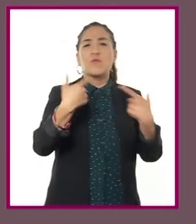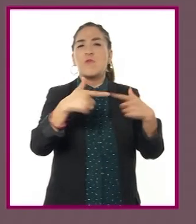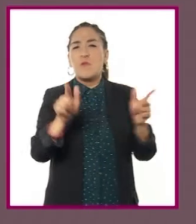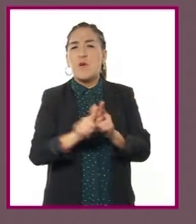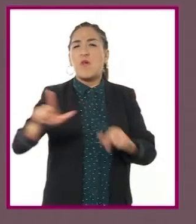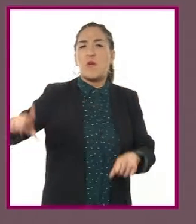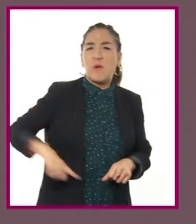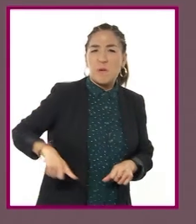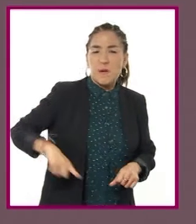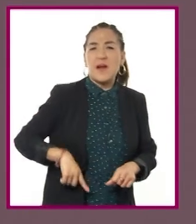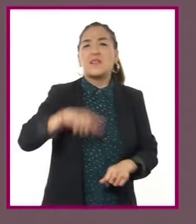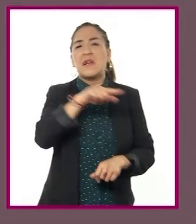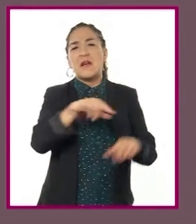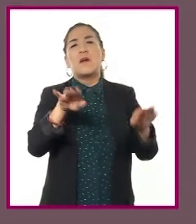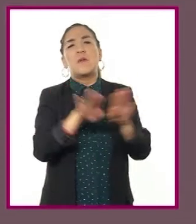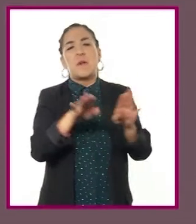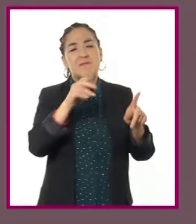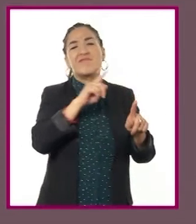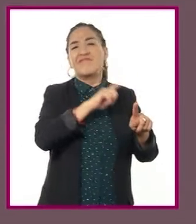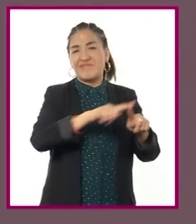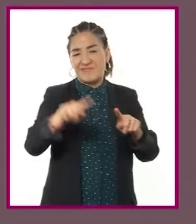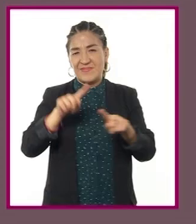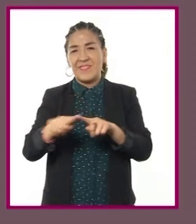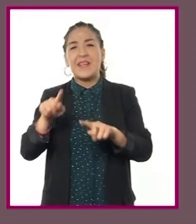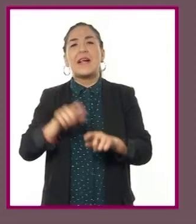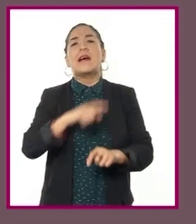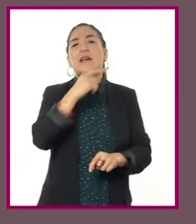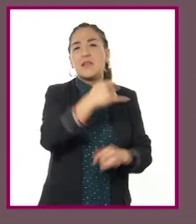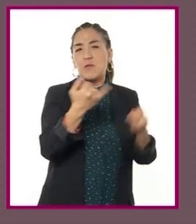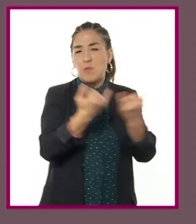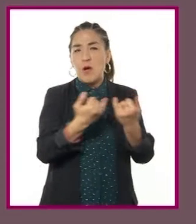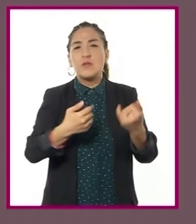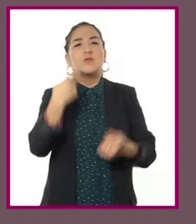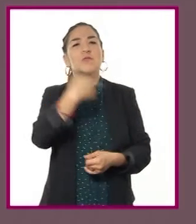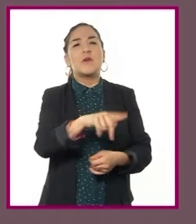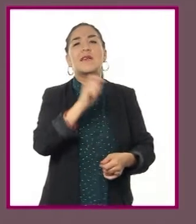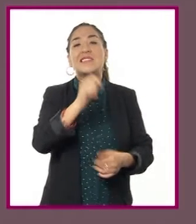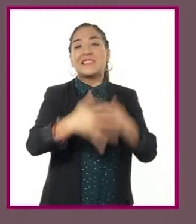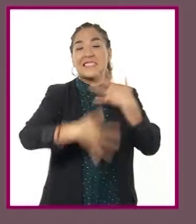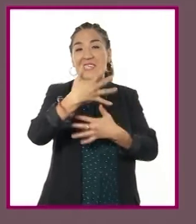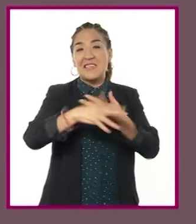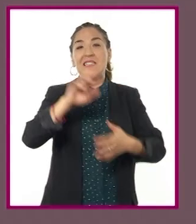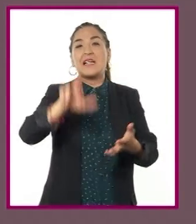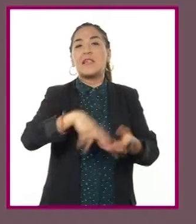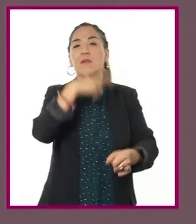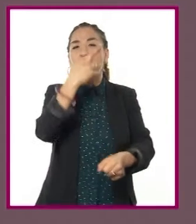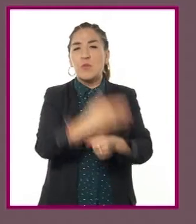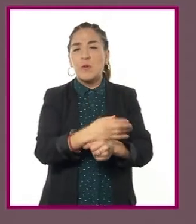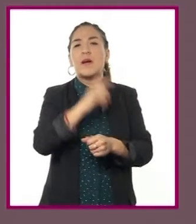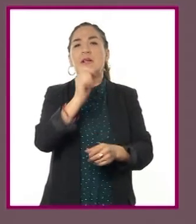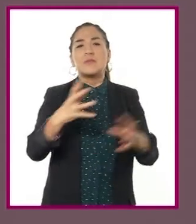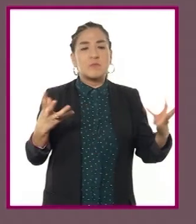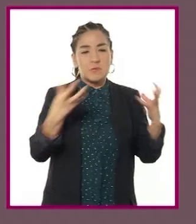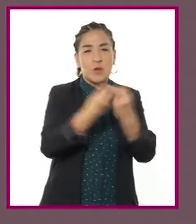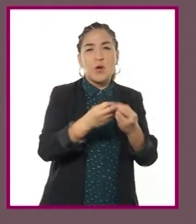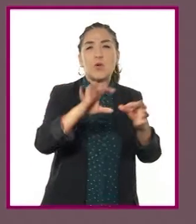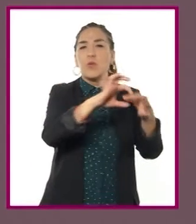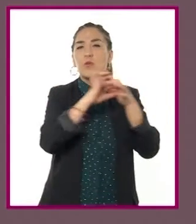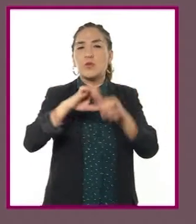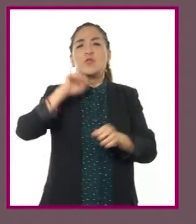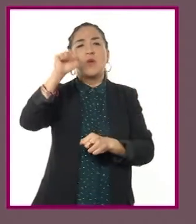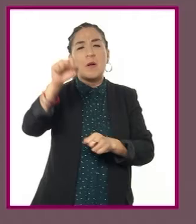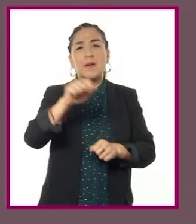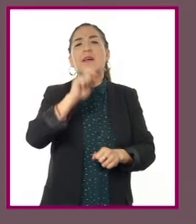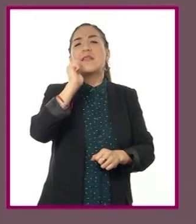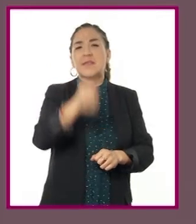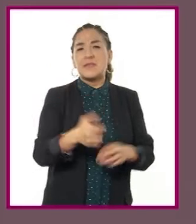públicas. Esta reforma también aumentó la autonomía de las 15 repúblicas que conformaban la Unión Soviética, pues